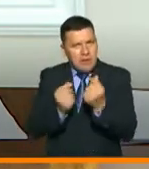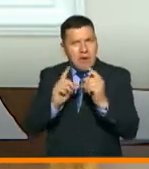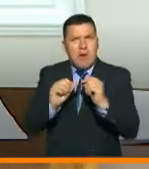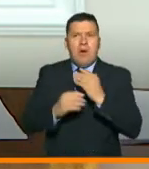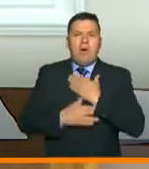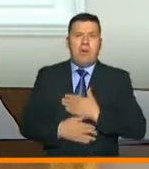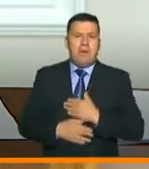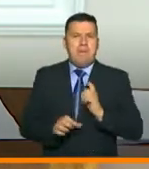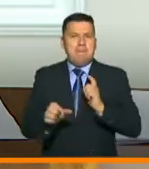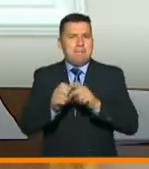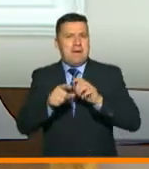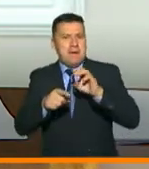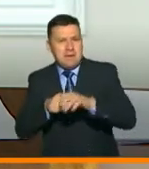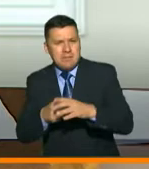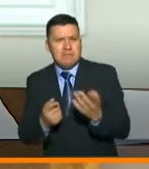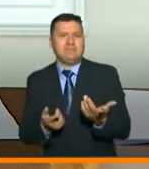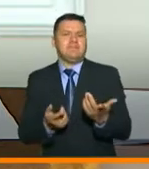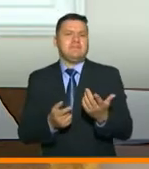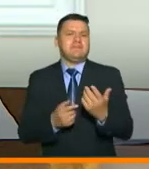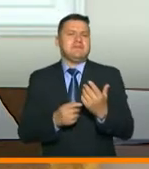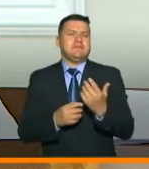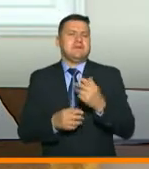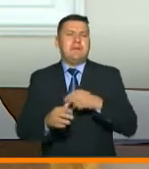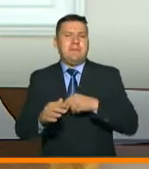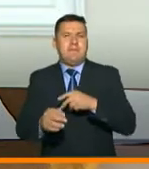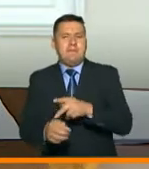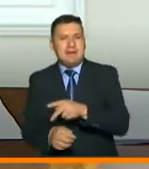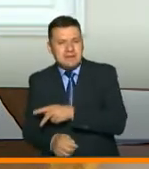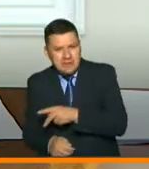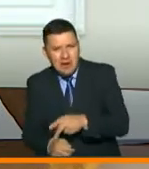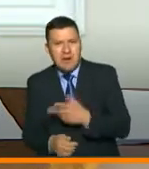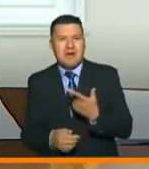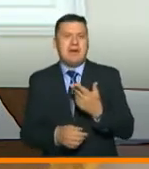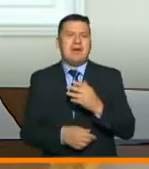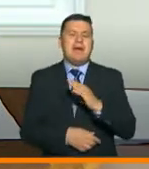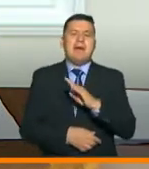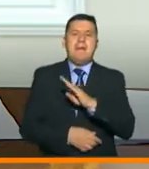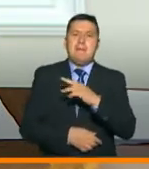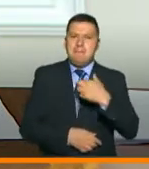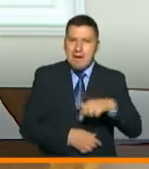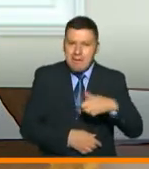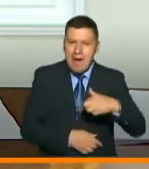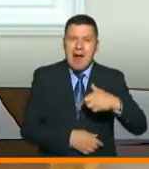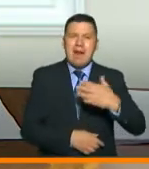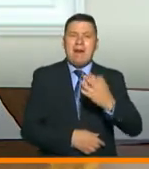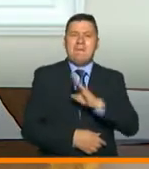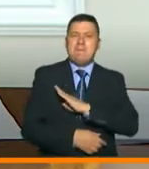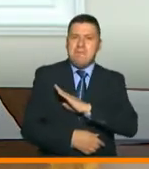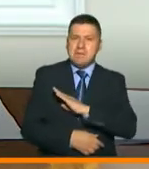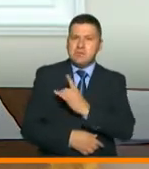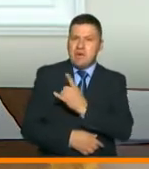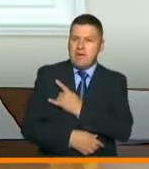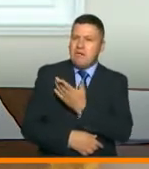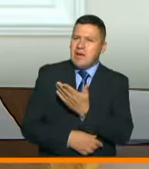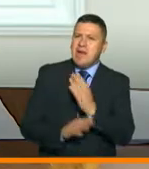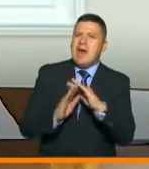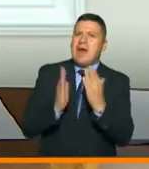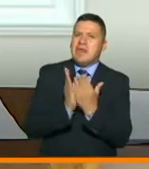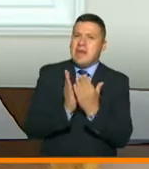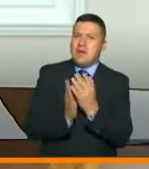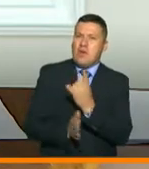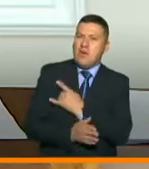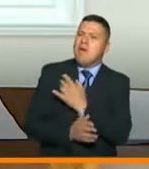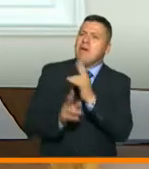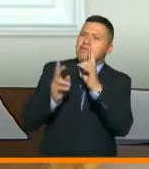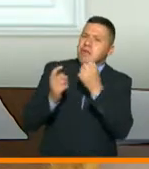económico de matrículas en materia preescolar, educación básica, media, también los temas de educación